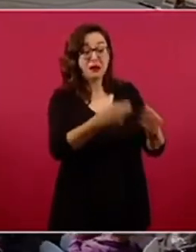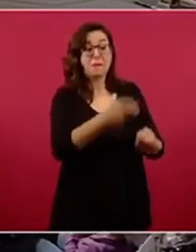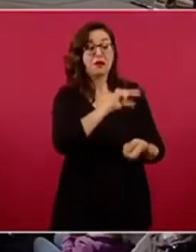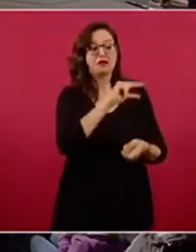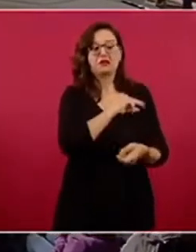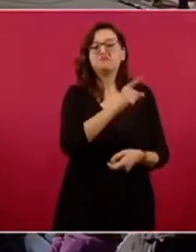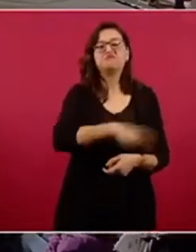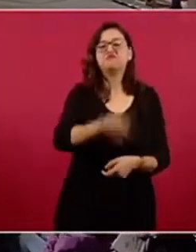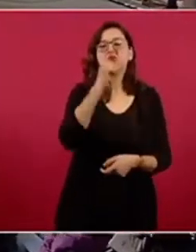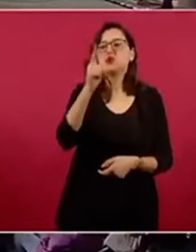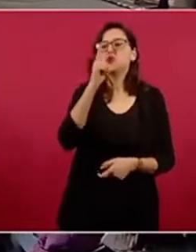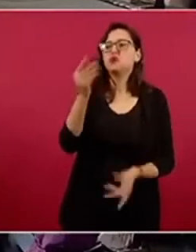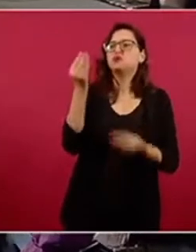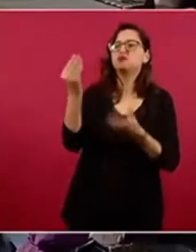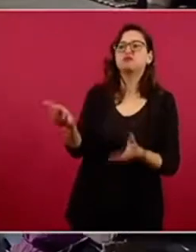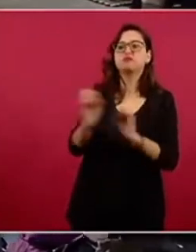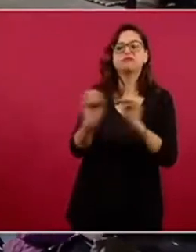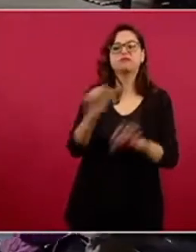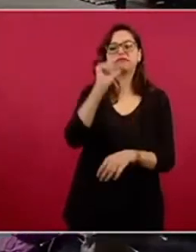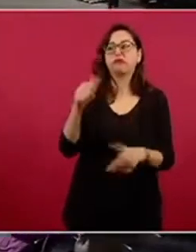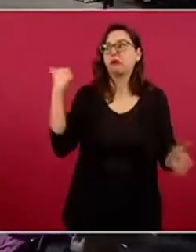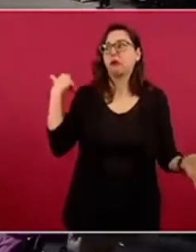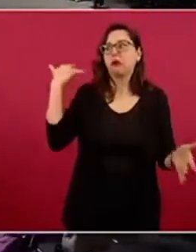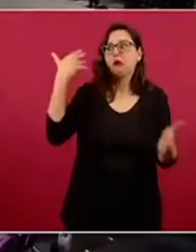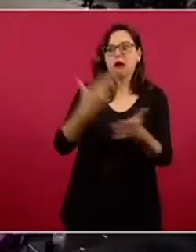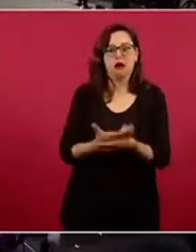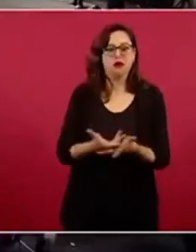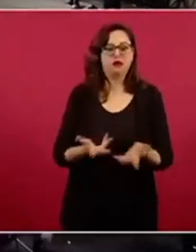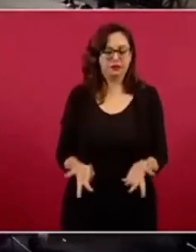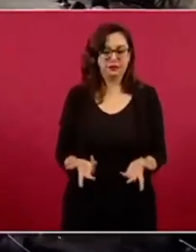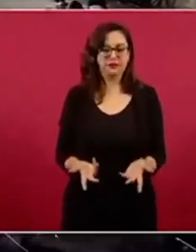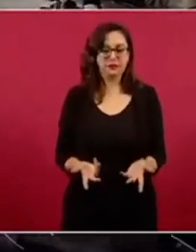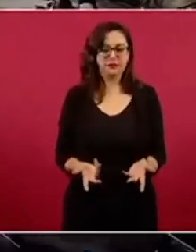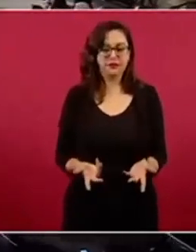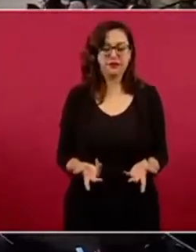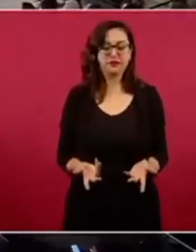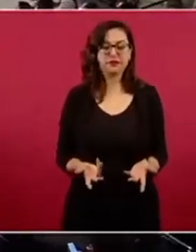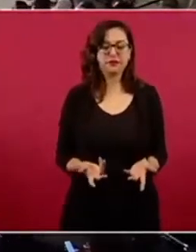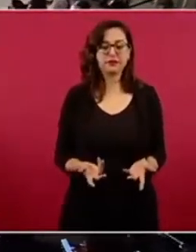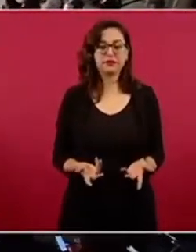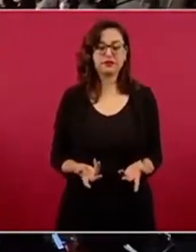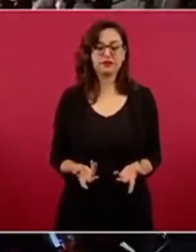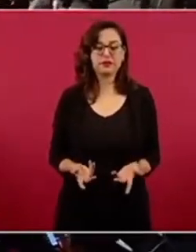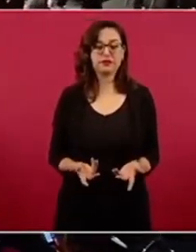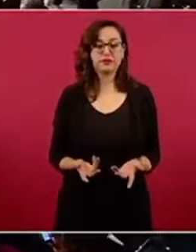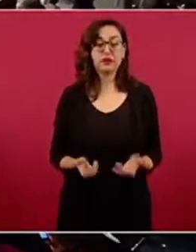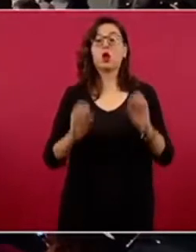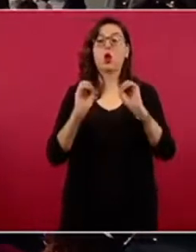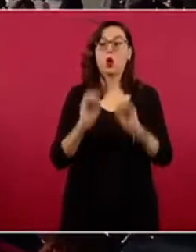este servicio. O no se tendría el auxilio